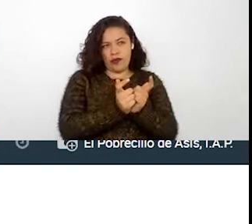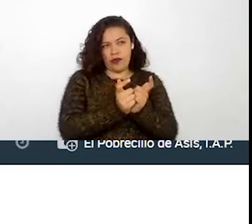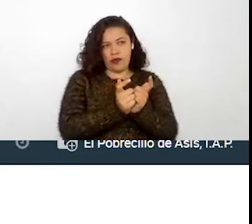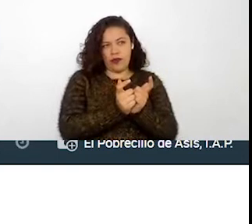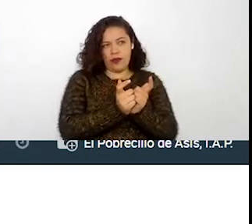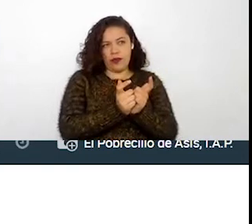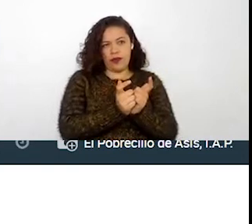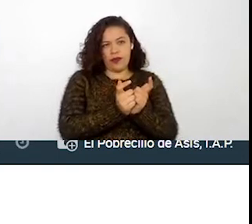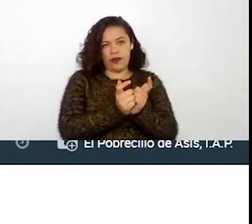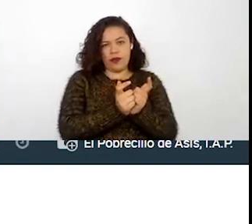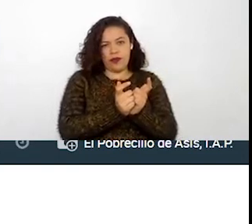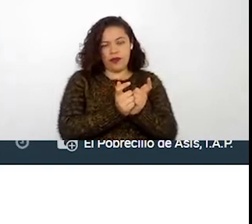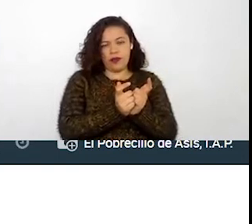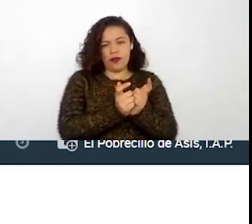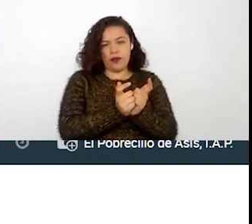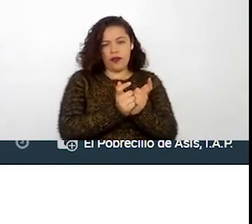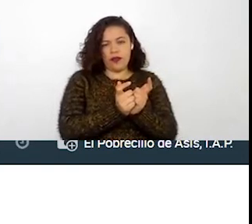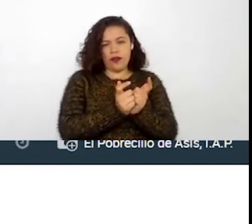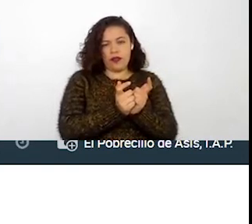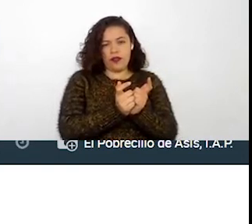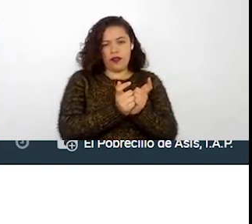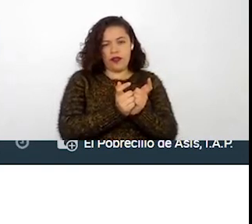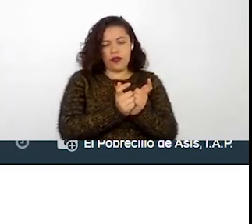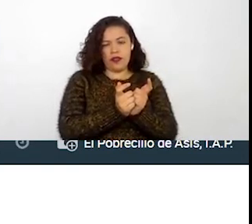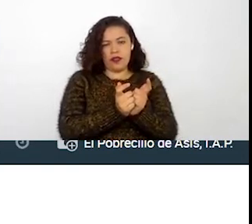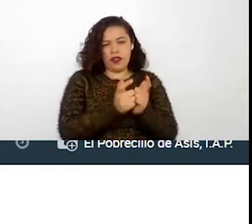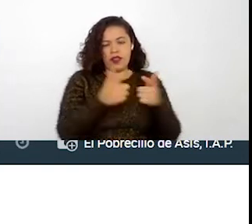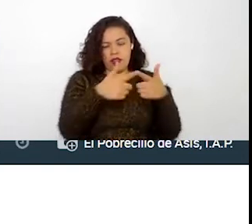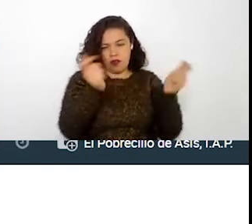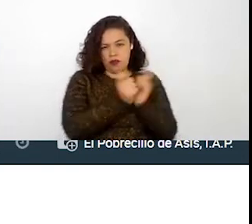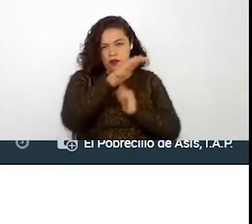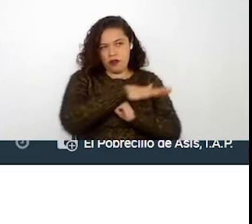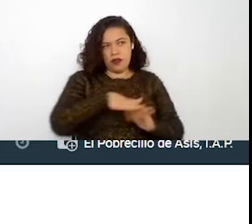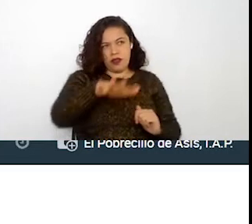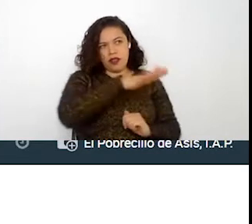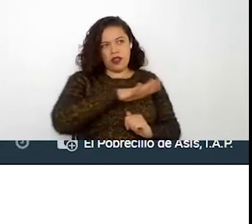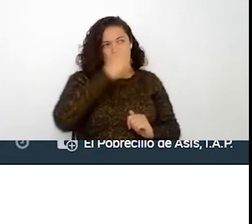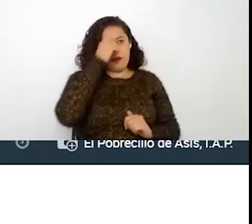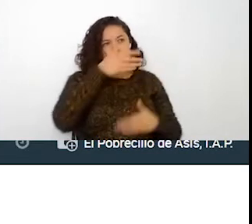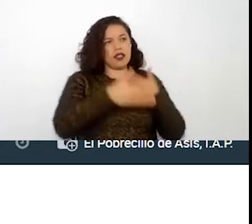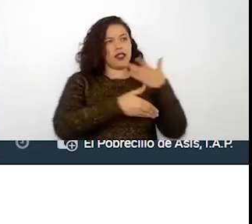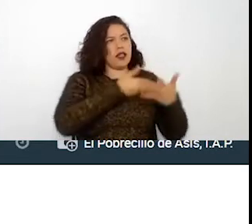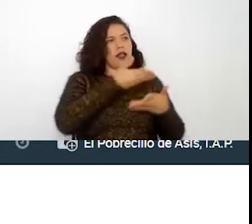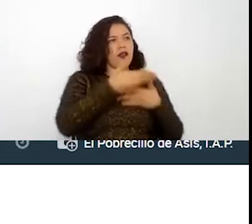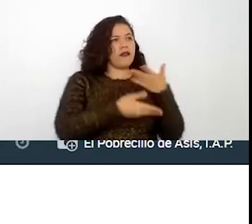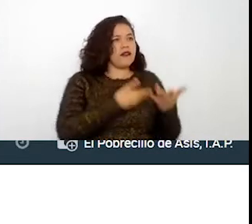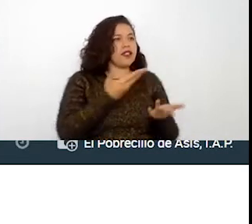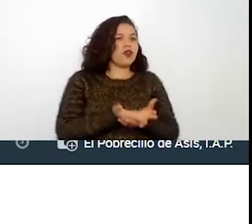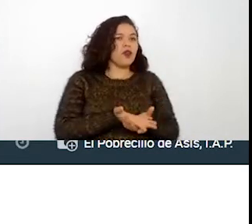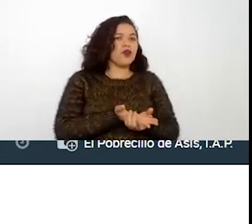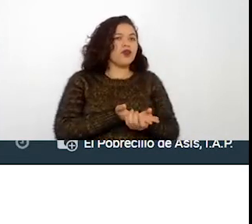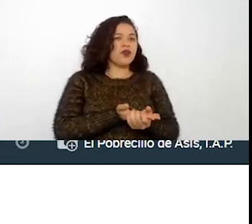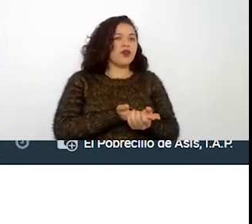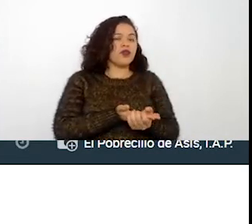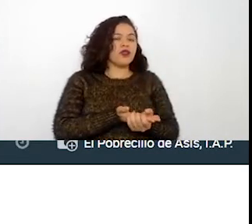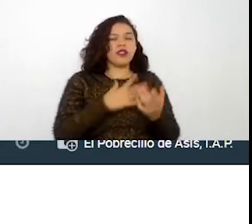y esta población es una población con servicios que son